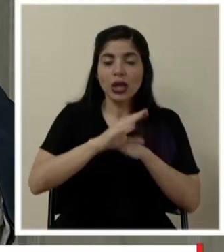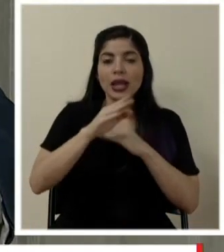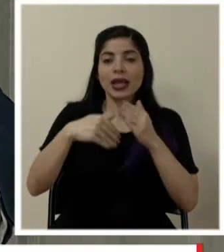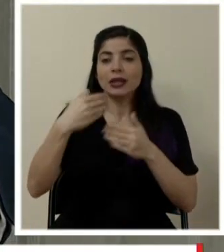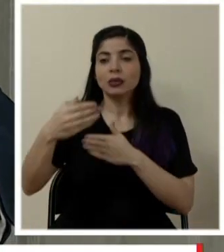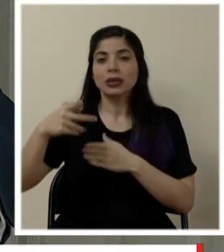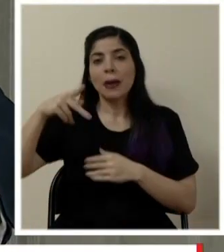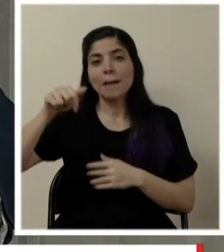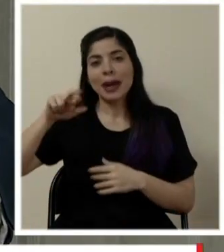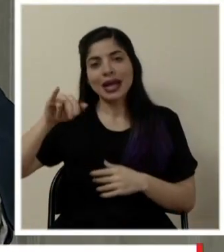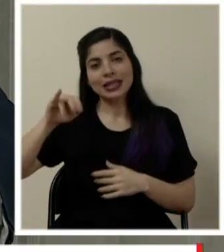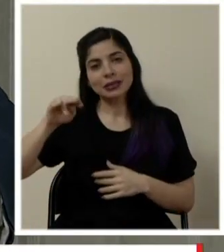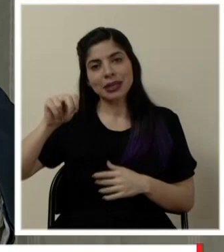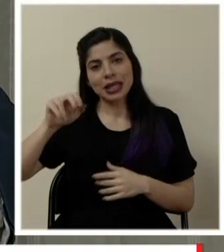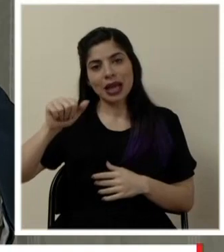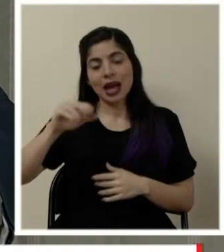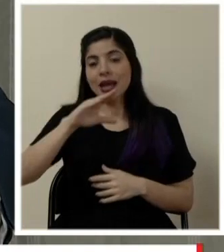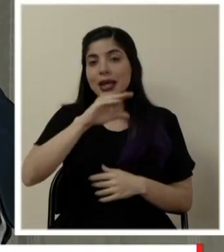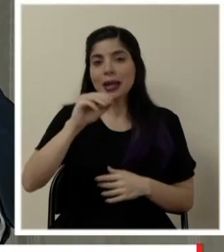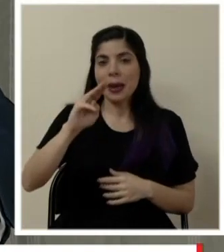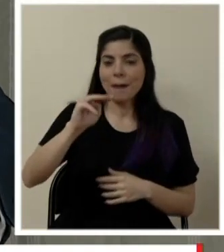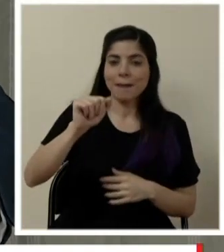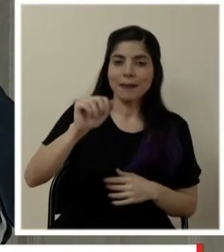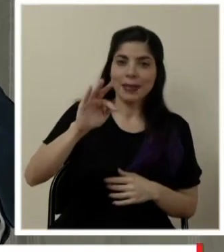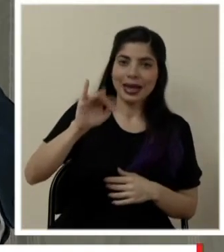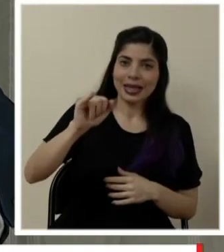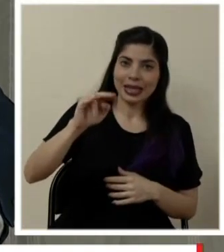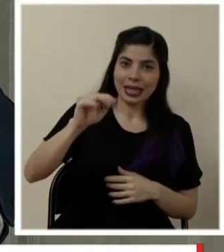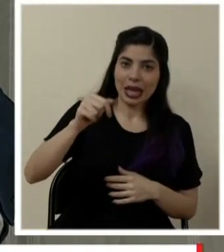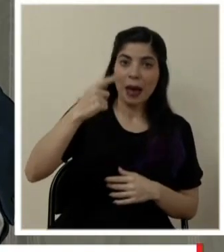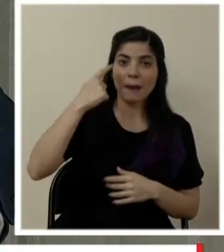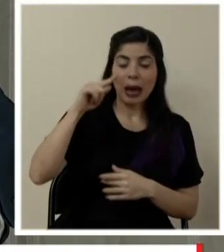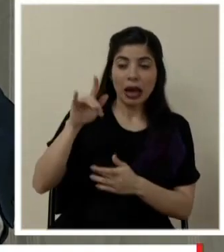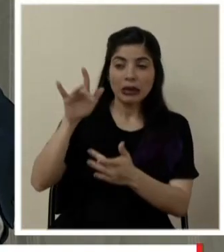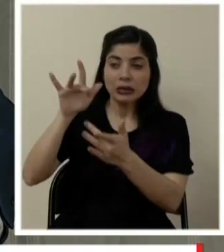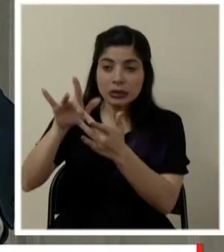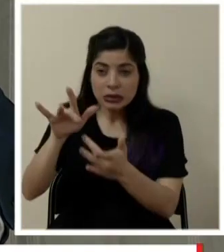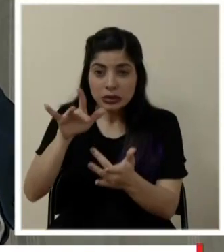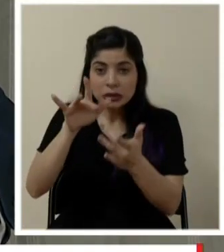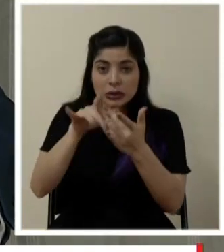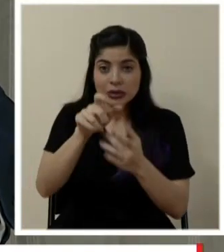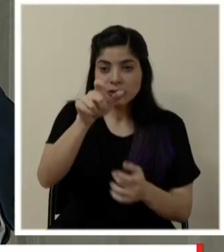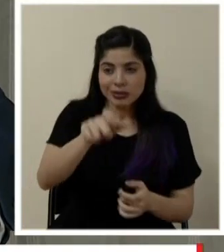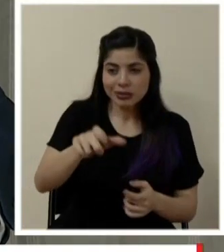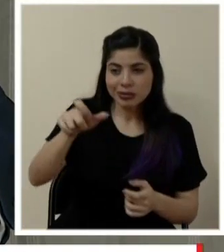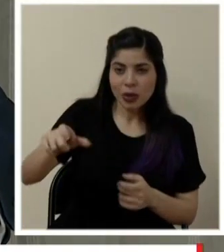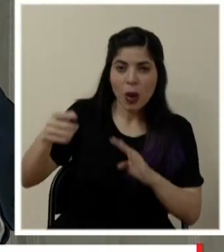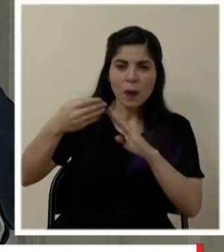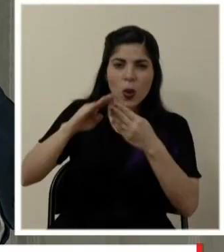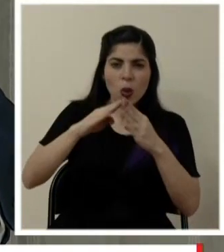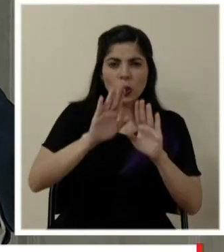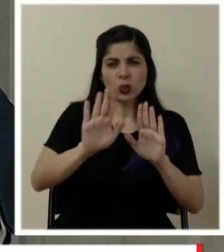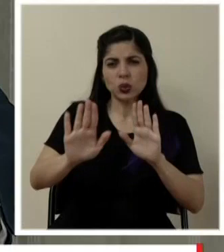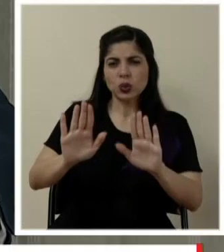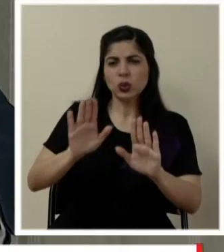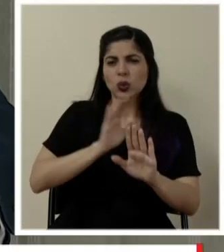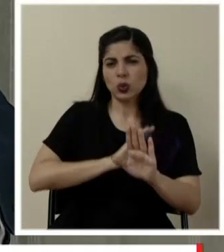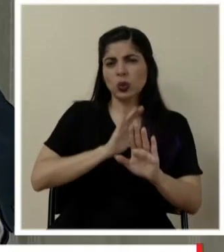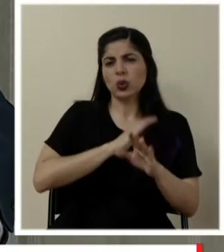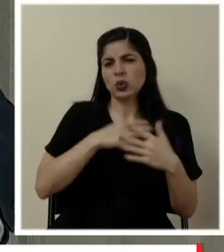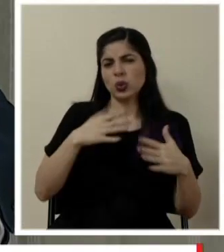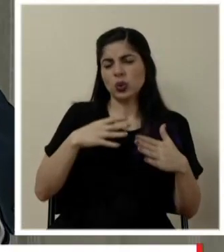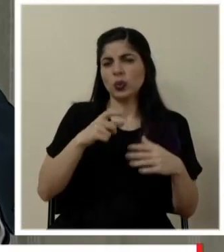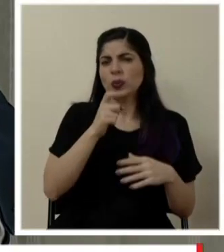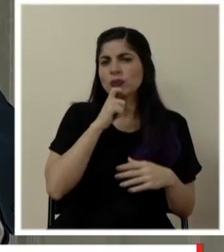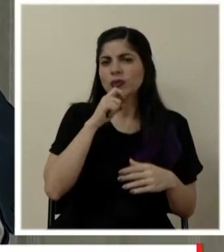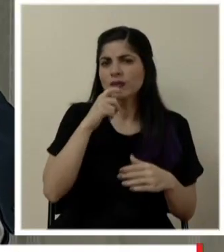Parismina y en Matina también, para poder llegar a esa población que está en condiciones un poco de más difícil